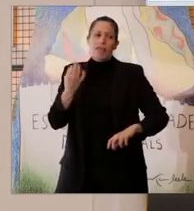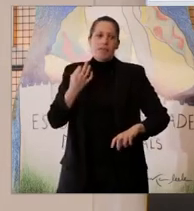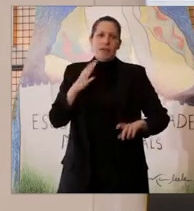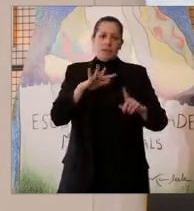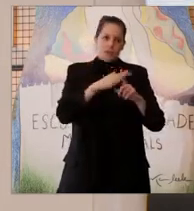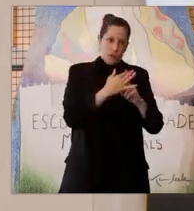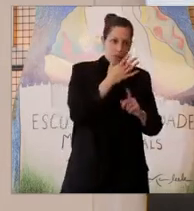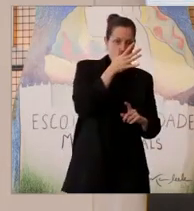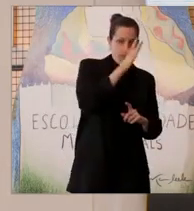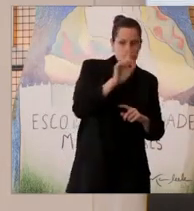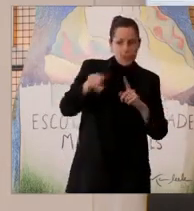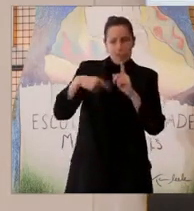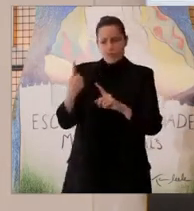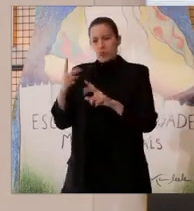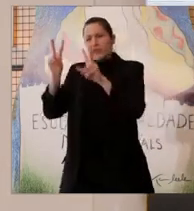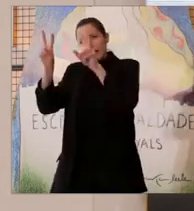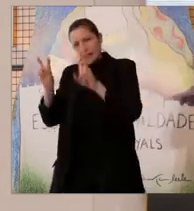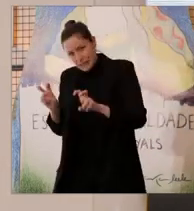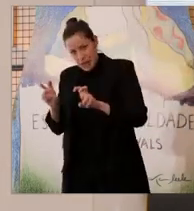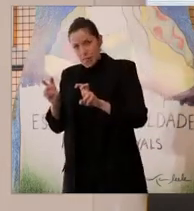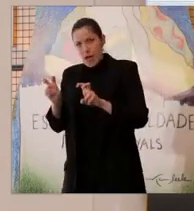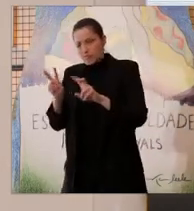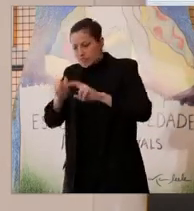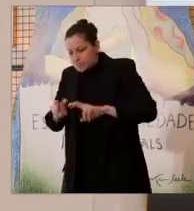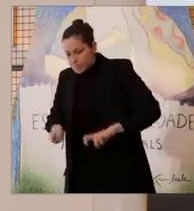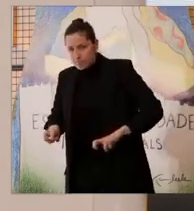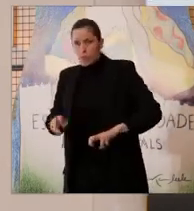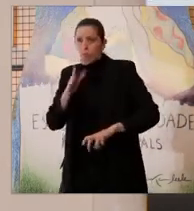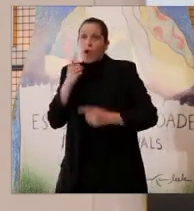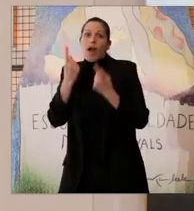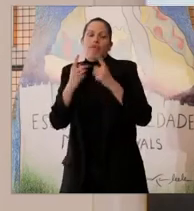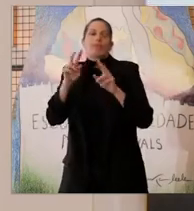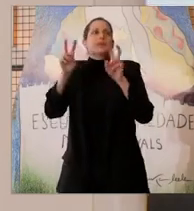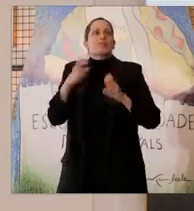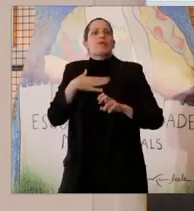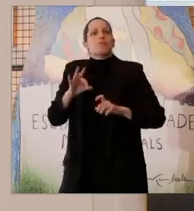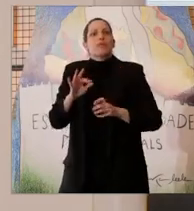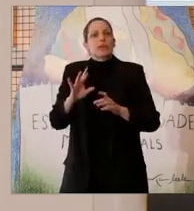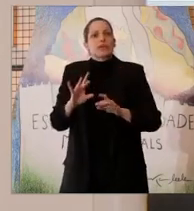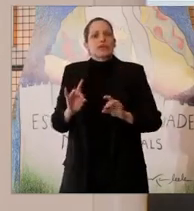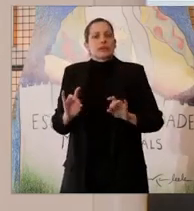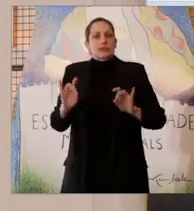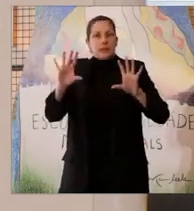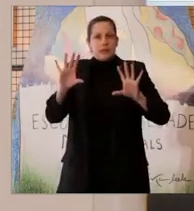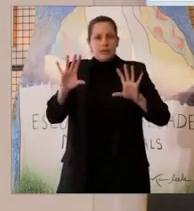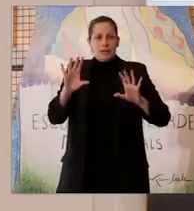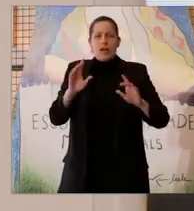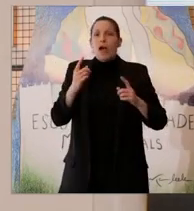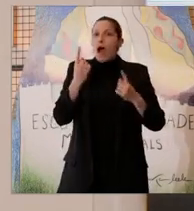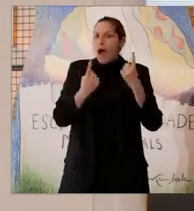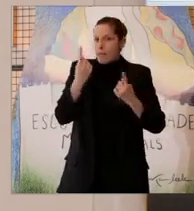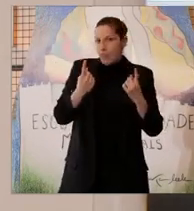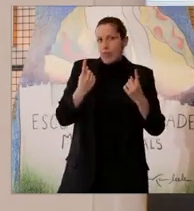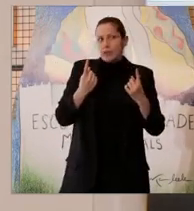de la portada de Ana Obregón se trata de un tema muy sensible que a lo mejor y porque dentro de todas las crisis salen oportunidades obliga